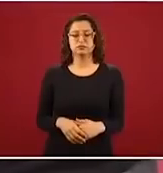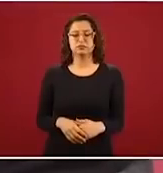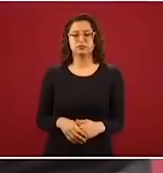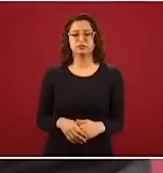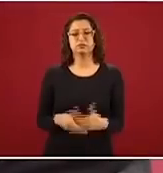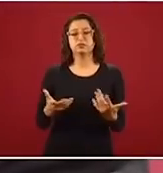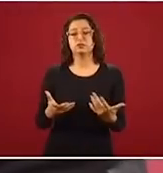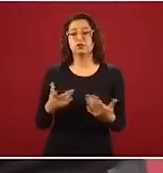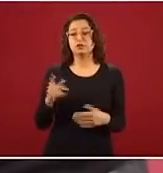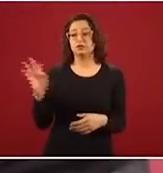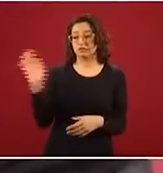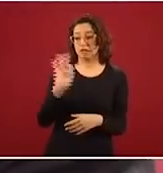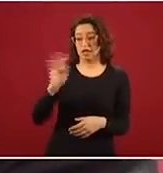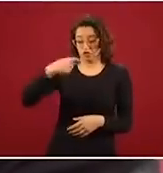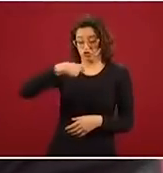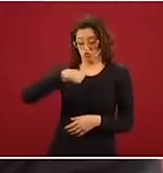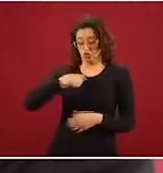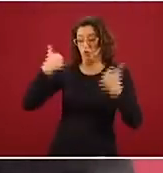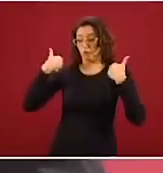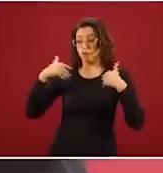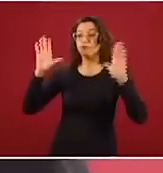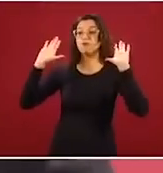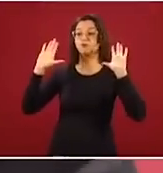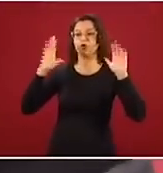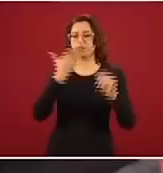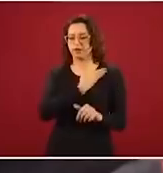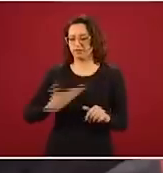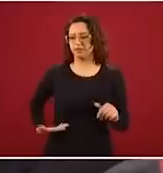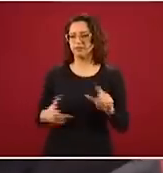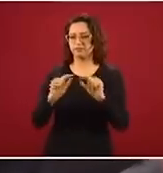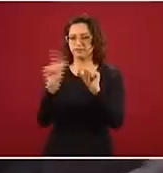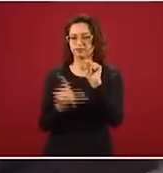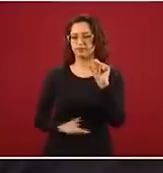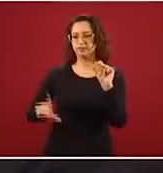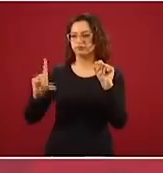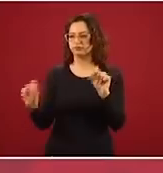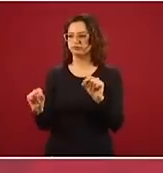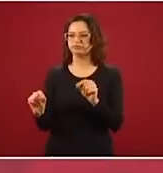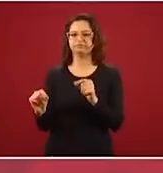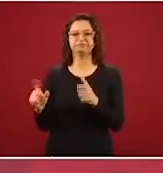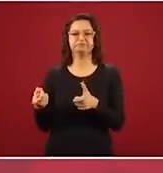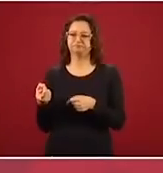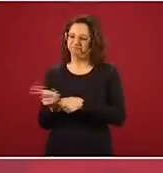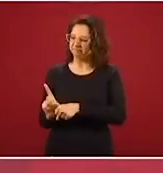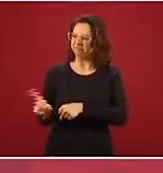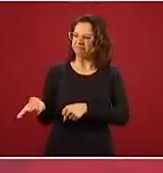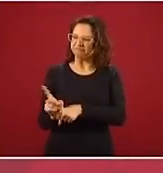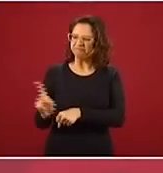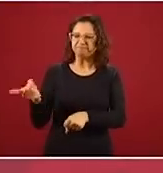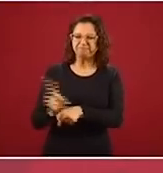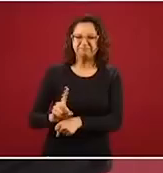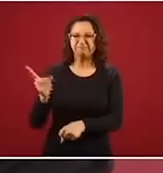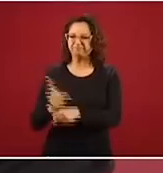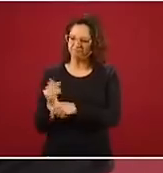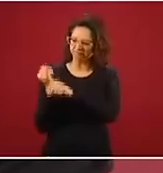presidenta de México, si ella fuera presidenta de México, no descansaría